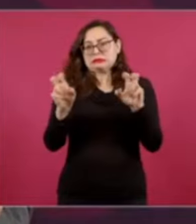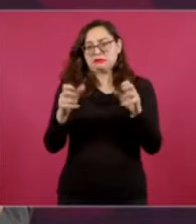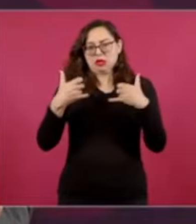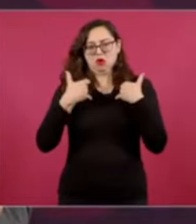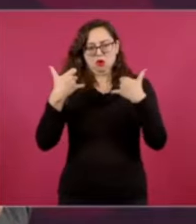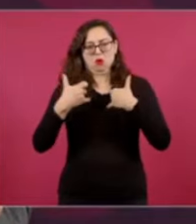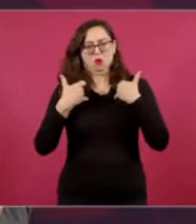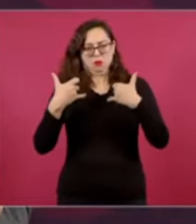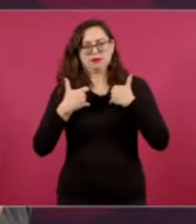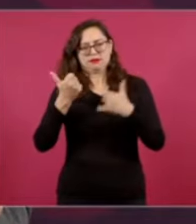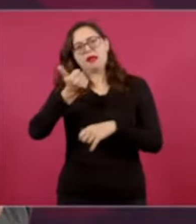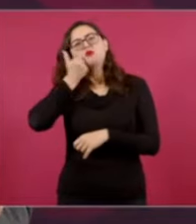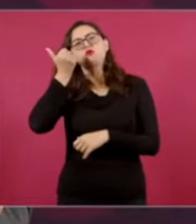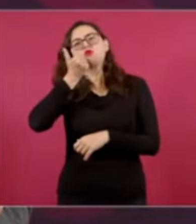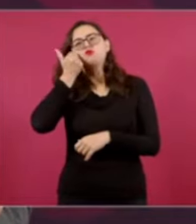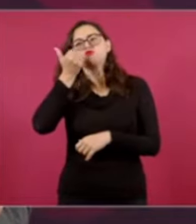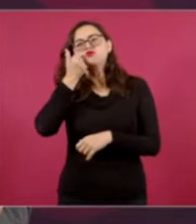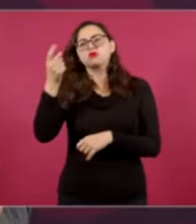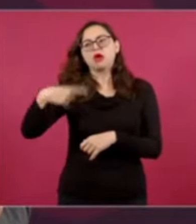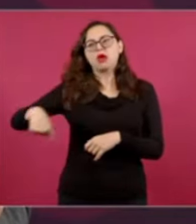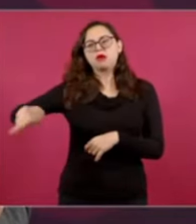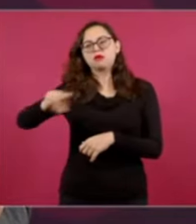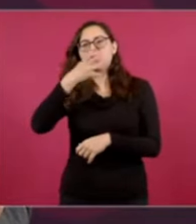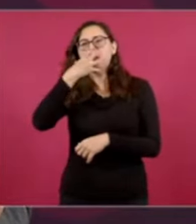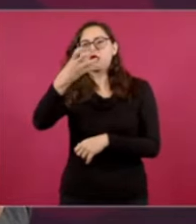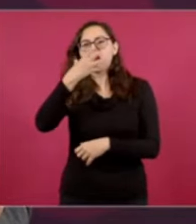una consigna que me gusta mucho: